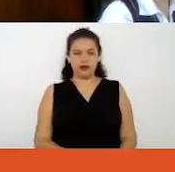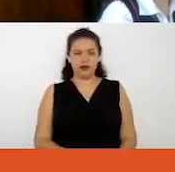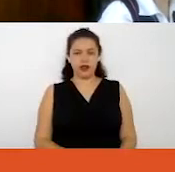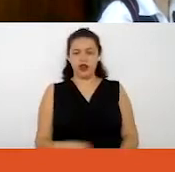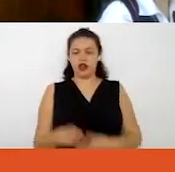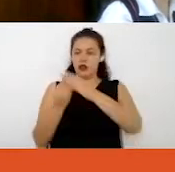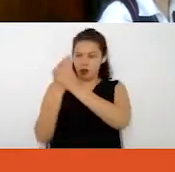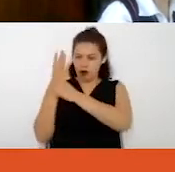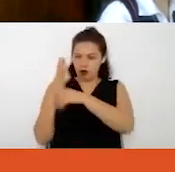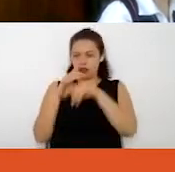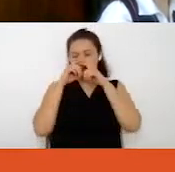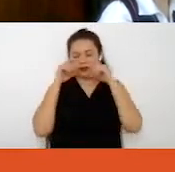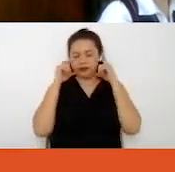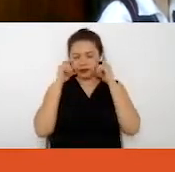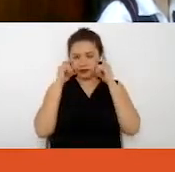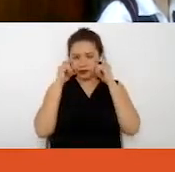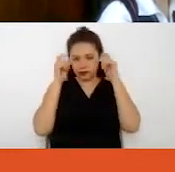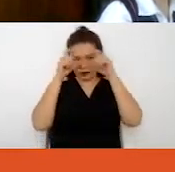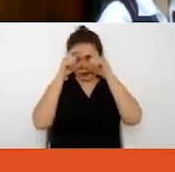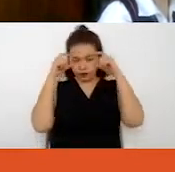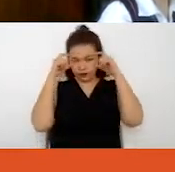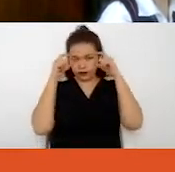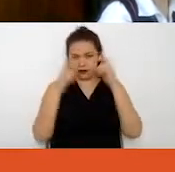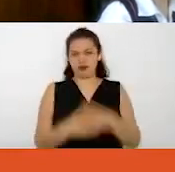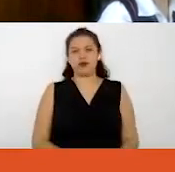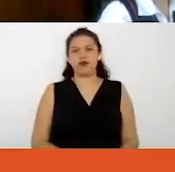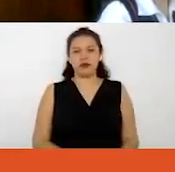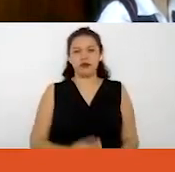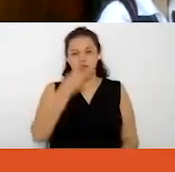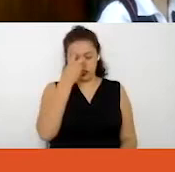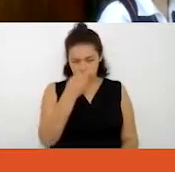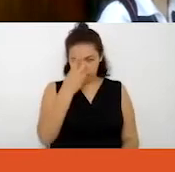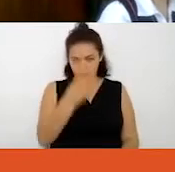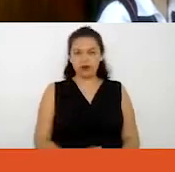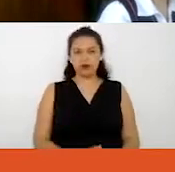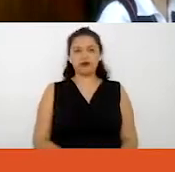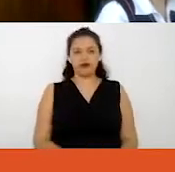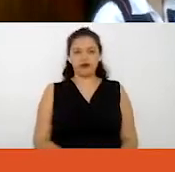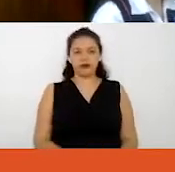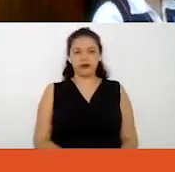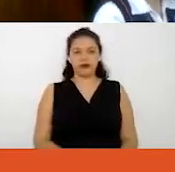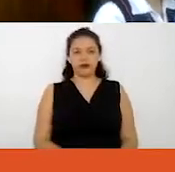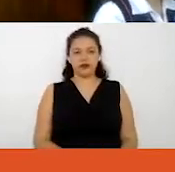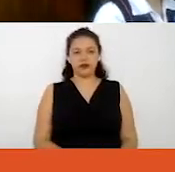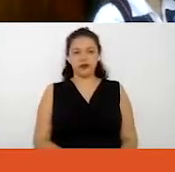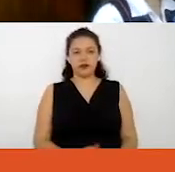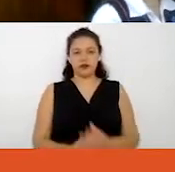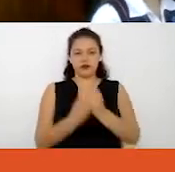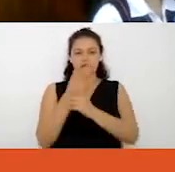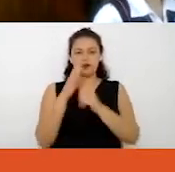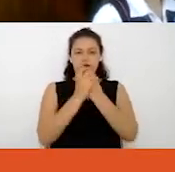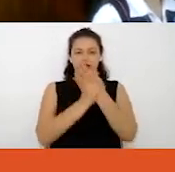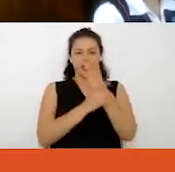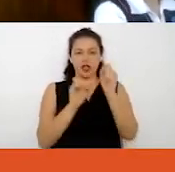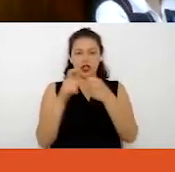guantes, el cubrebocas y los lentes. Eso es. Exactamente. Los guantes es un punto muy importante. ¿Por